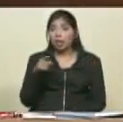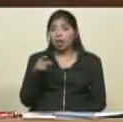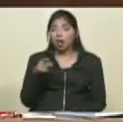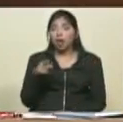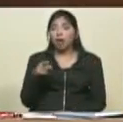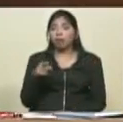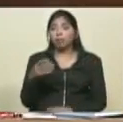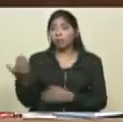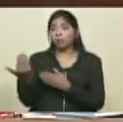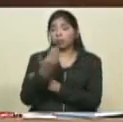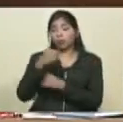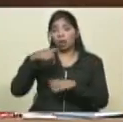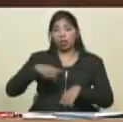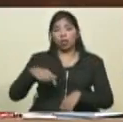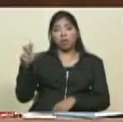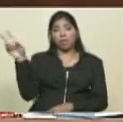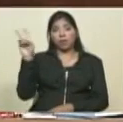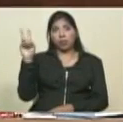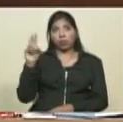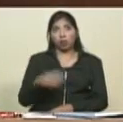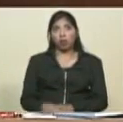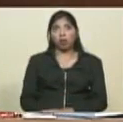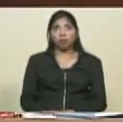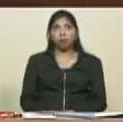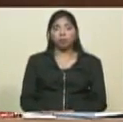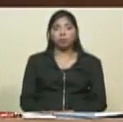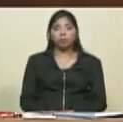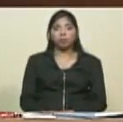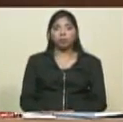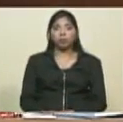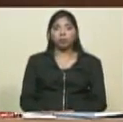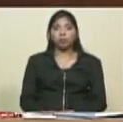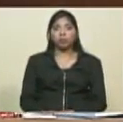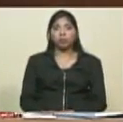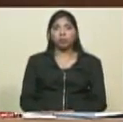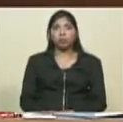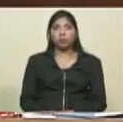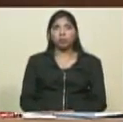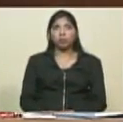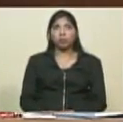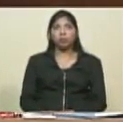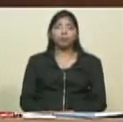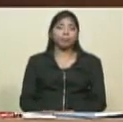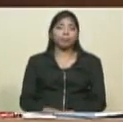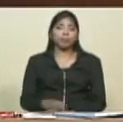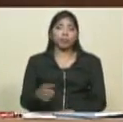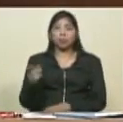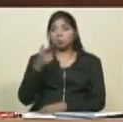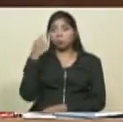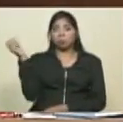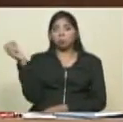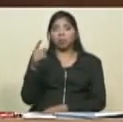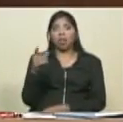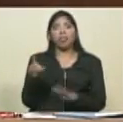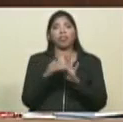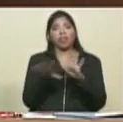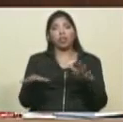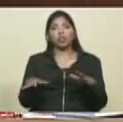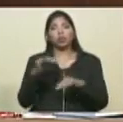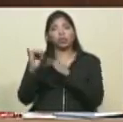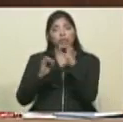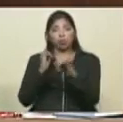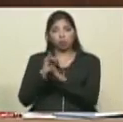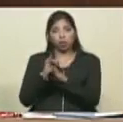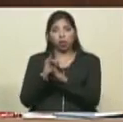Parlamento Europeo a nuestra patria, en desconocimiento absoluto del derecho internacional, nuevamente